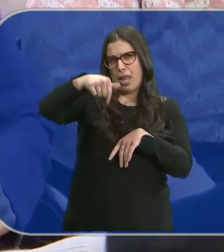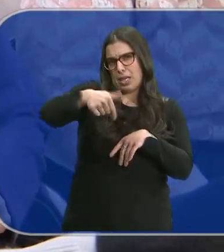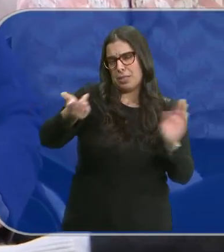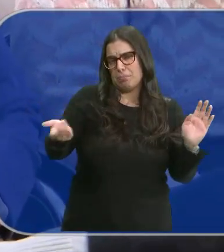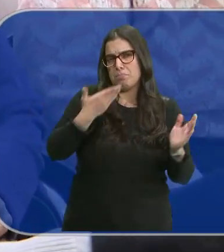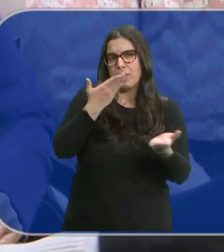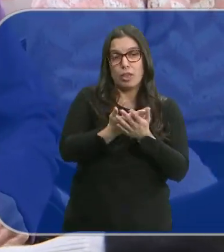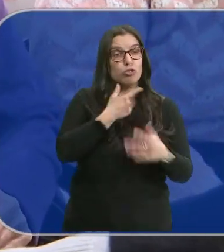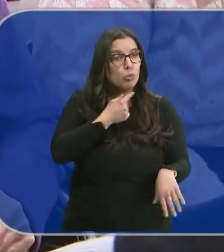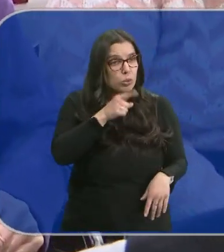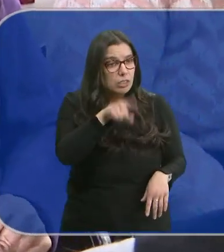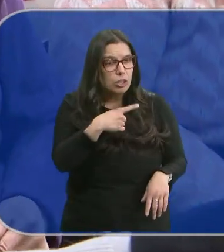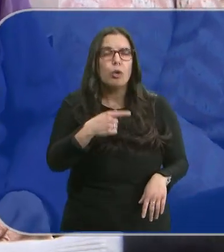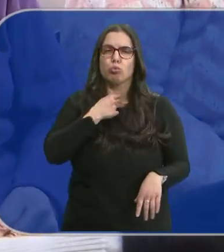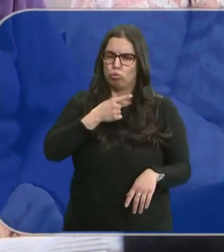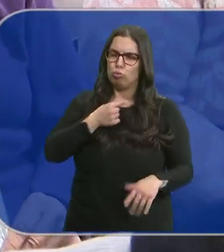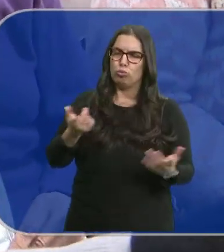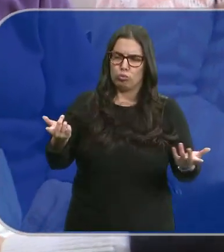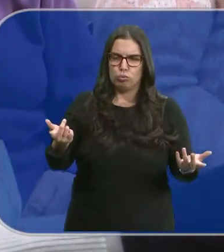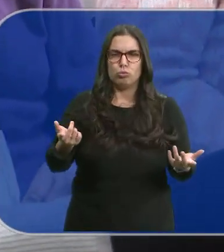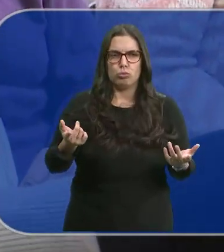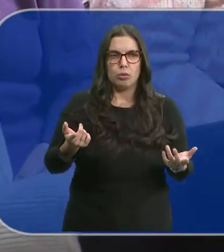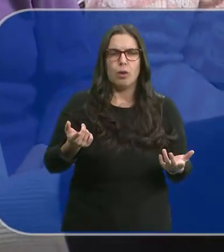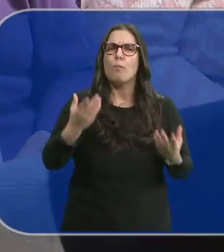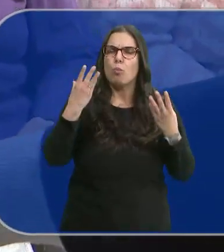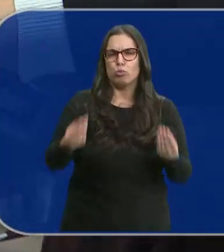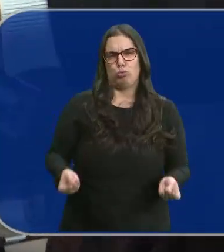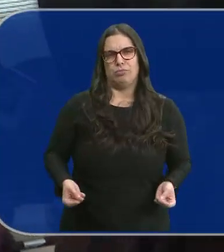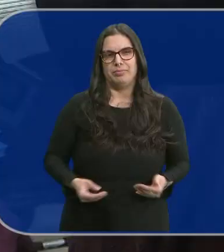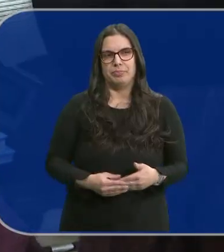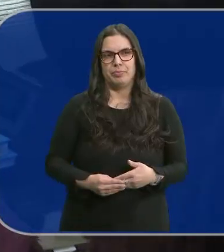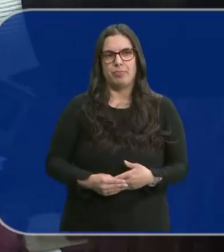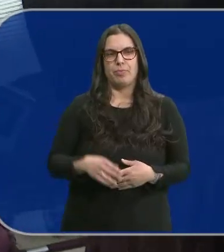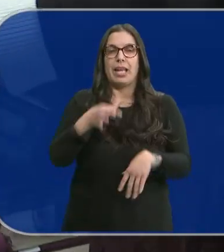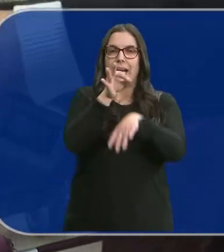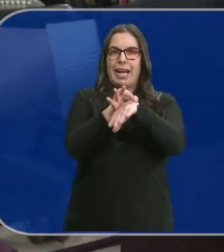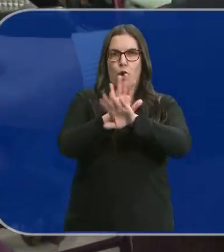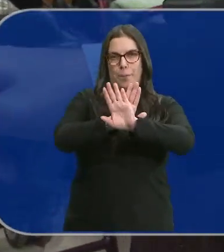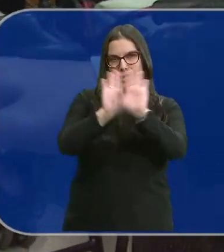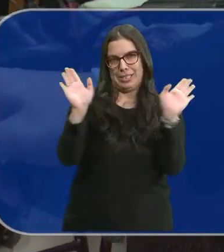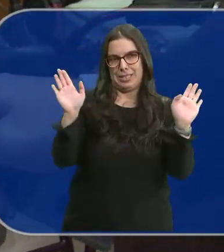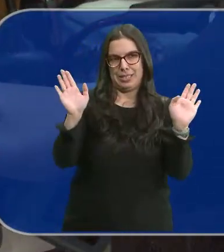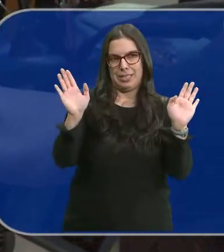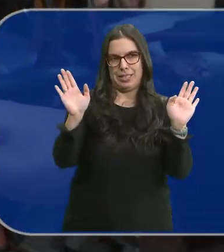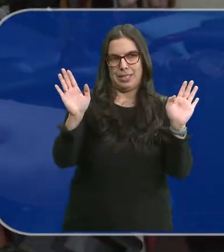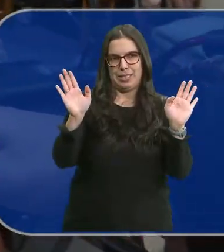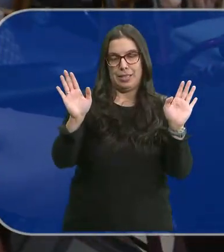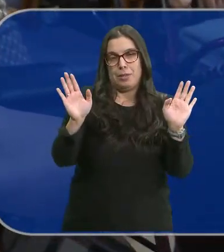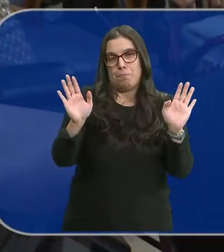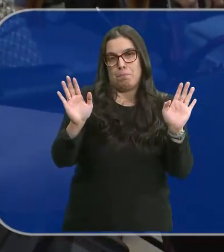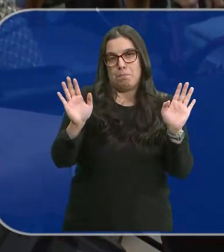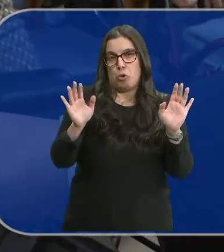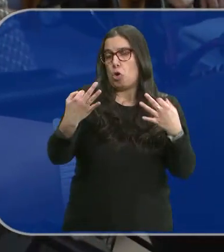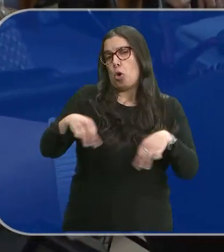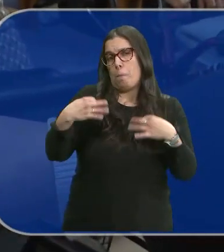aquí. ¿Y te han gustado, Sara? Y me han gustado, pero mucho, ¿eh? Un reloj solo, como si sería de